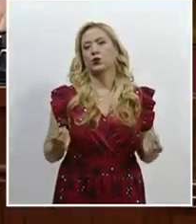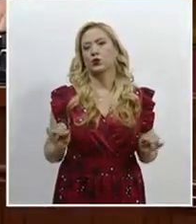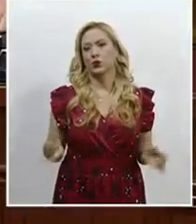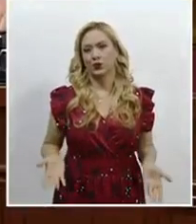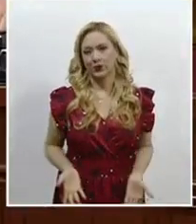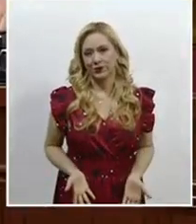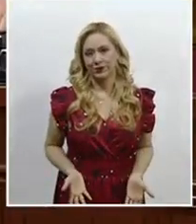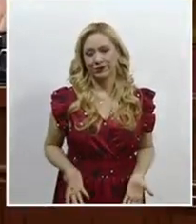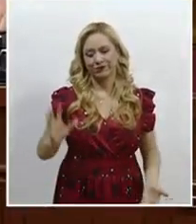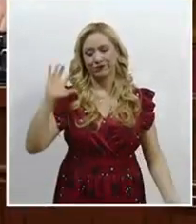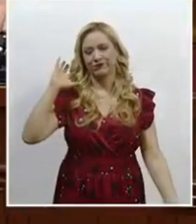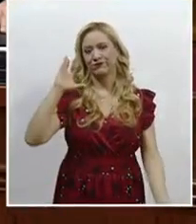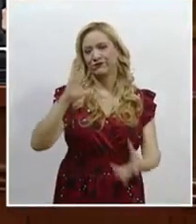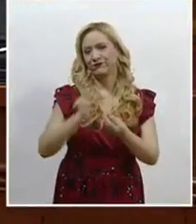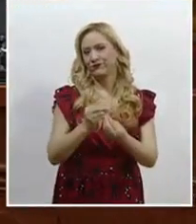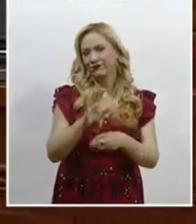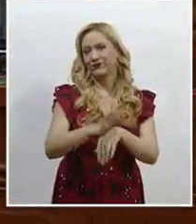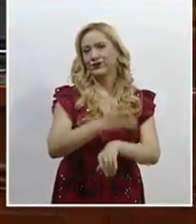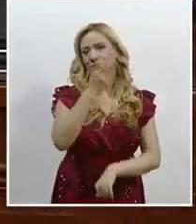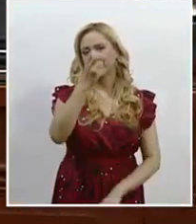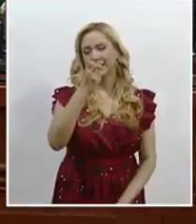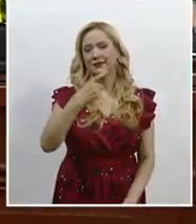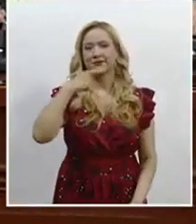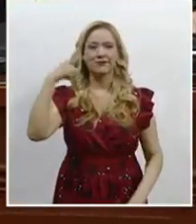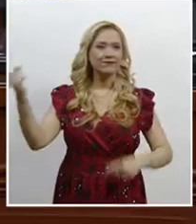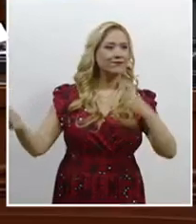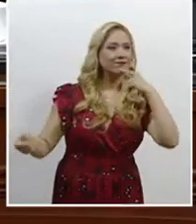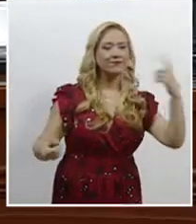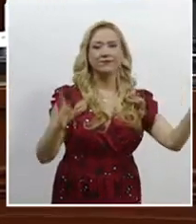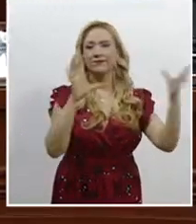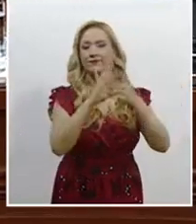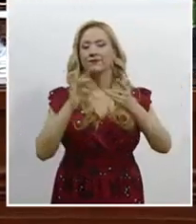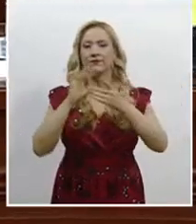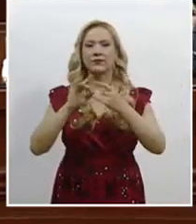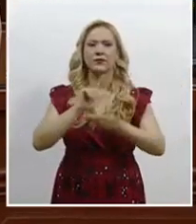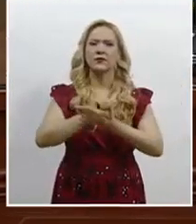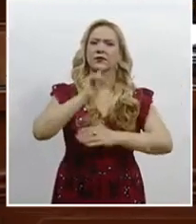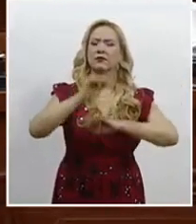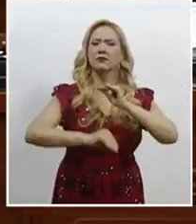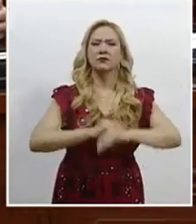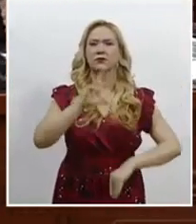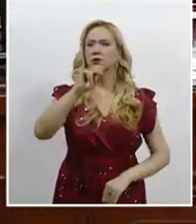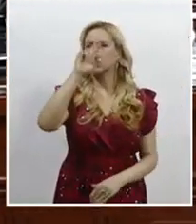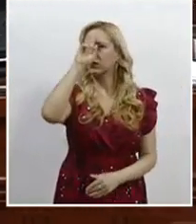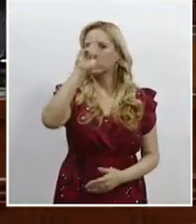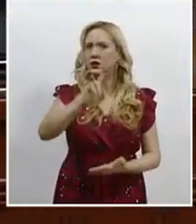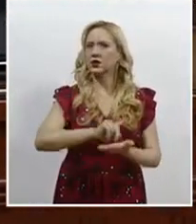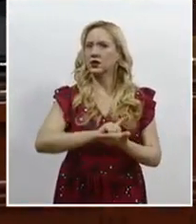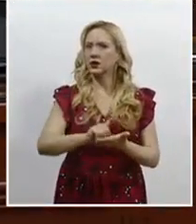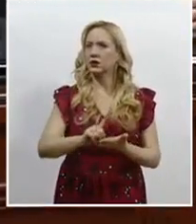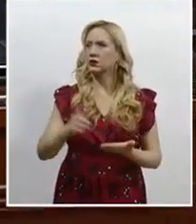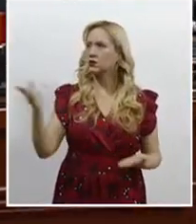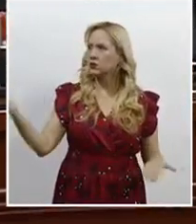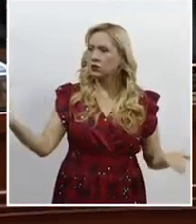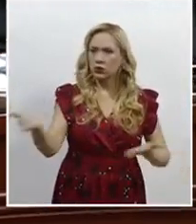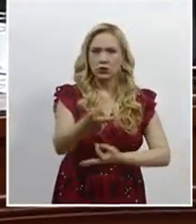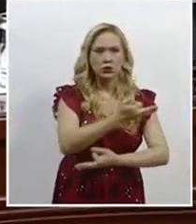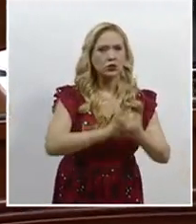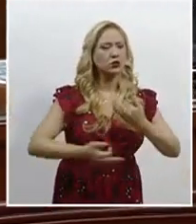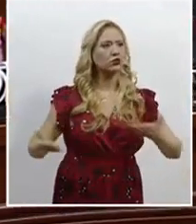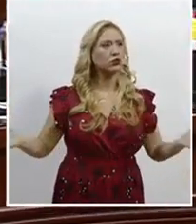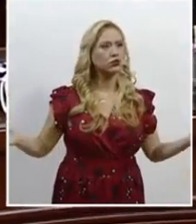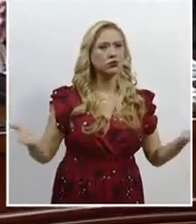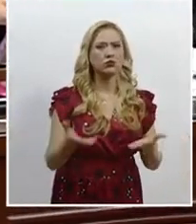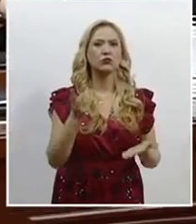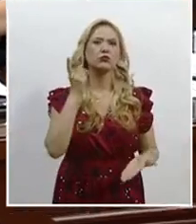En suma, entre los argumentos también estuvieron que el procedimiento legislativo no respetó el derecho a la participación de todas las fuerzas